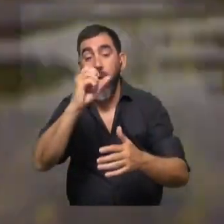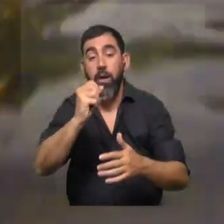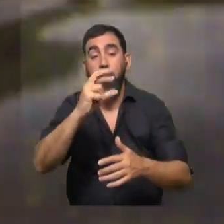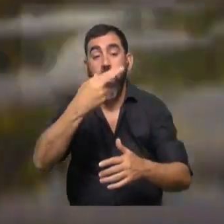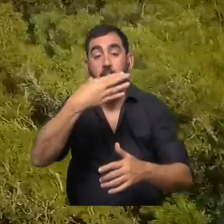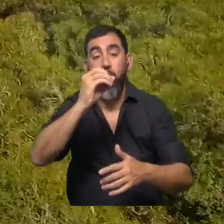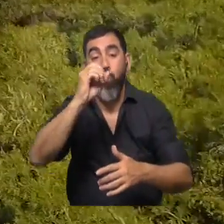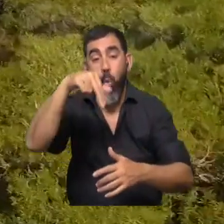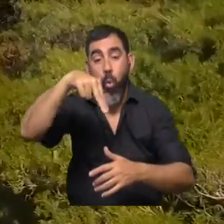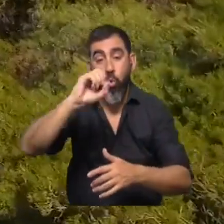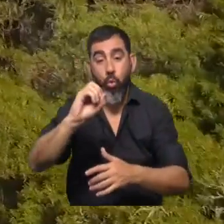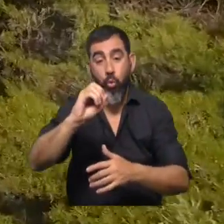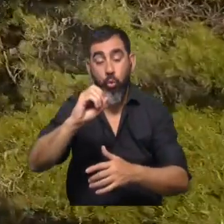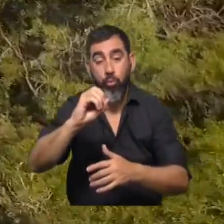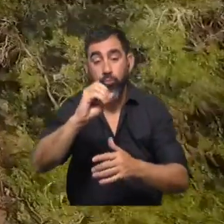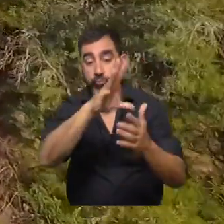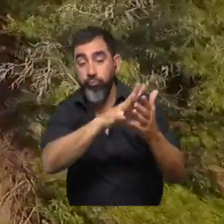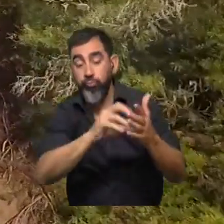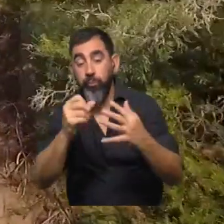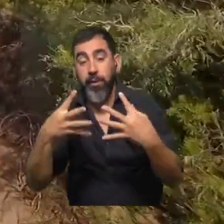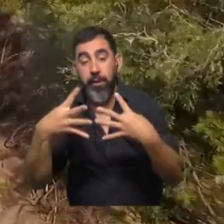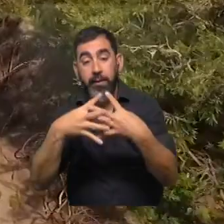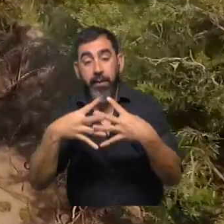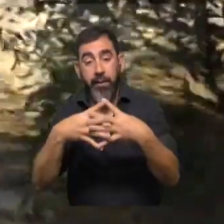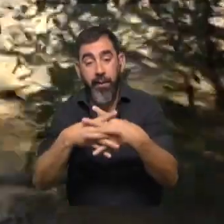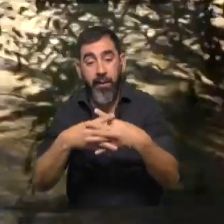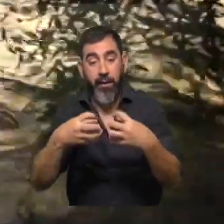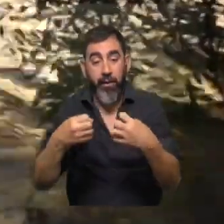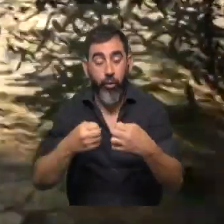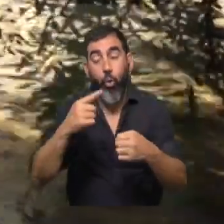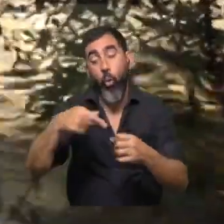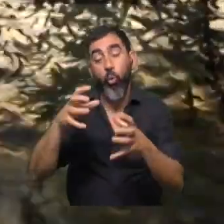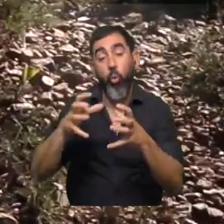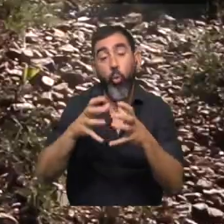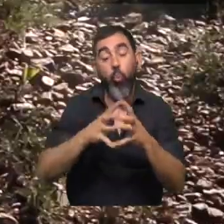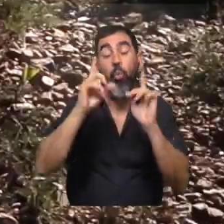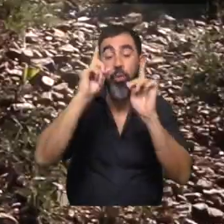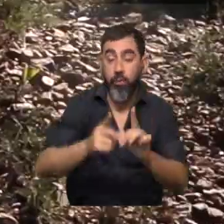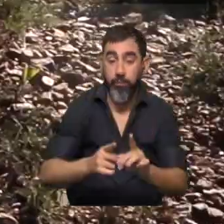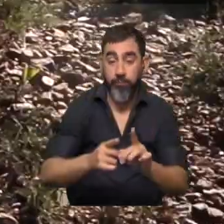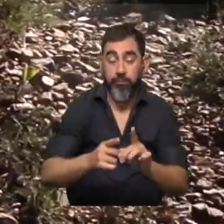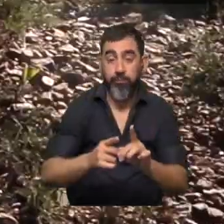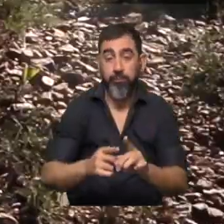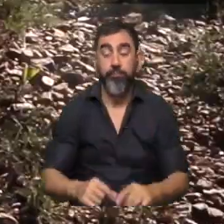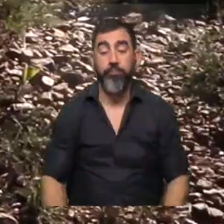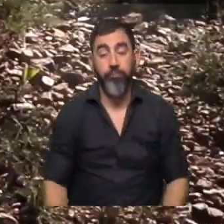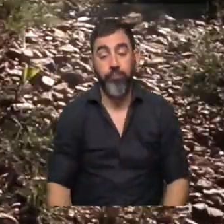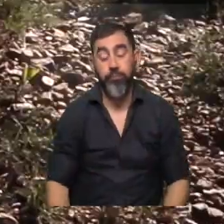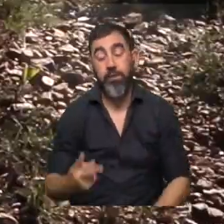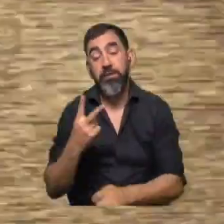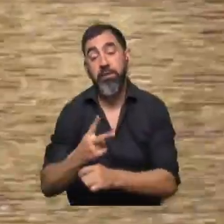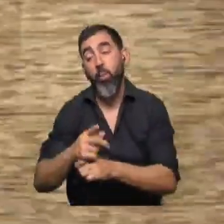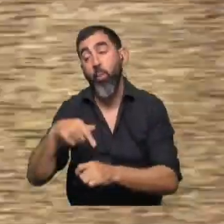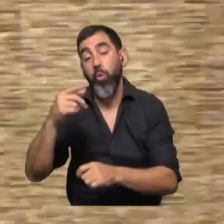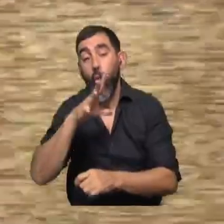la atmósfera por los productores primarios en sus tejidos. A su misma vez tenemos otro grupo de consumidores que se denotan consumidores secundarios, que son los que se